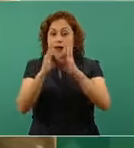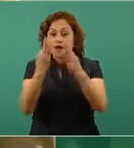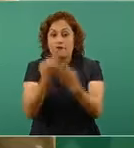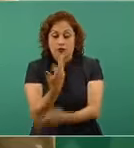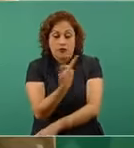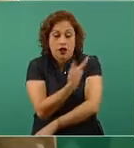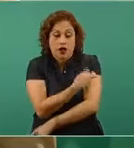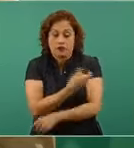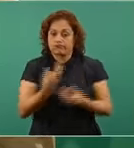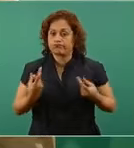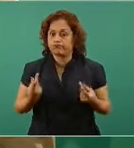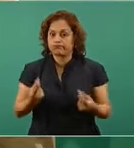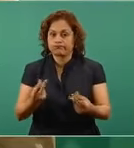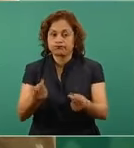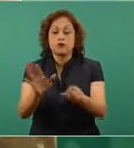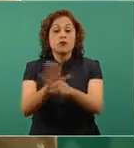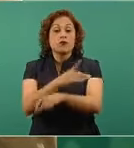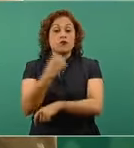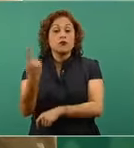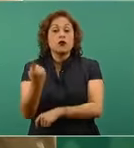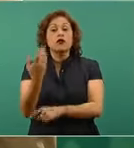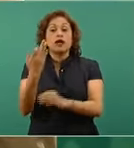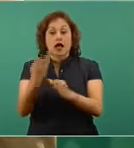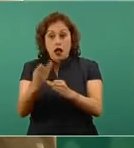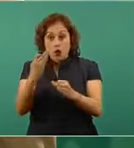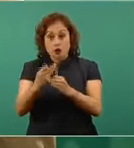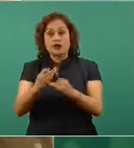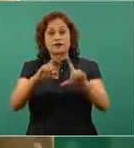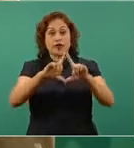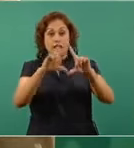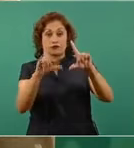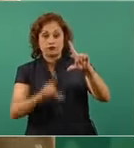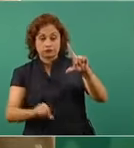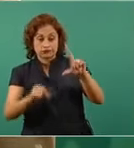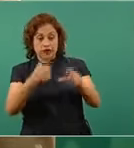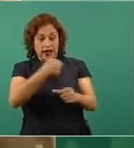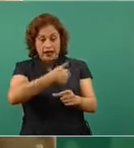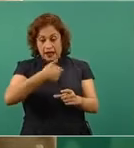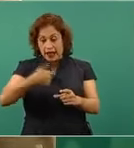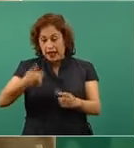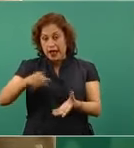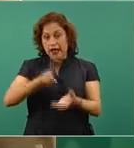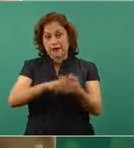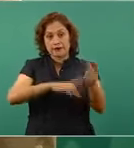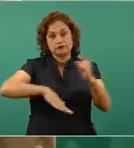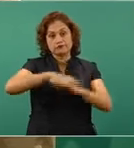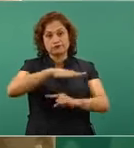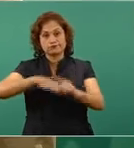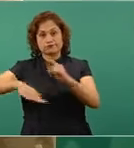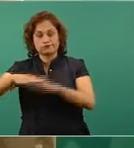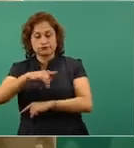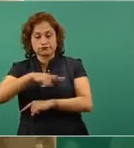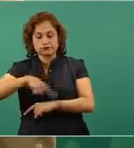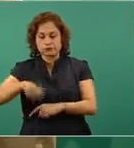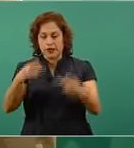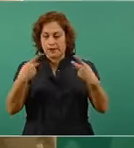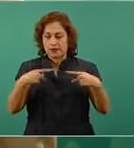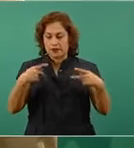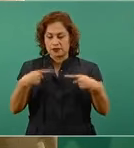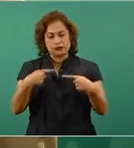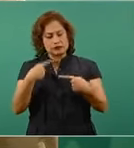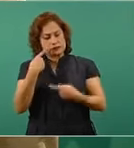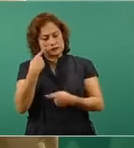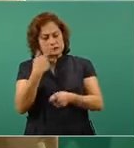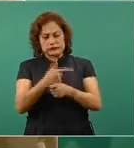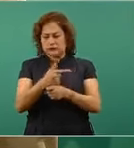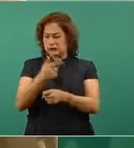que está pasando es que al nivel local encuentran alternativas, innovaciones operativas